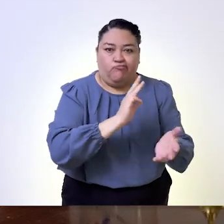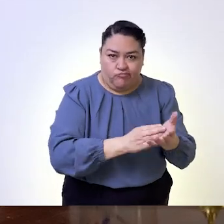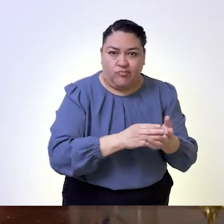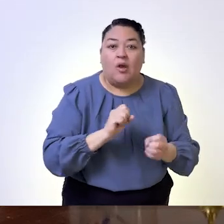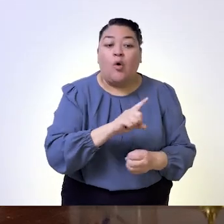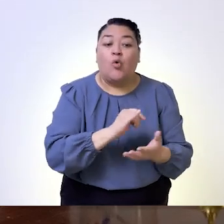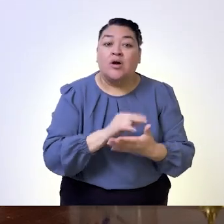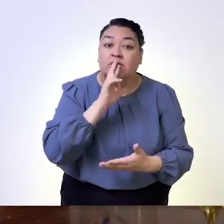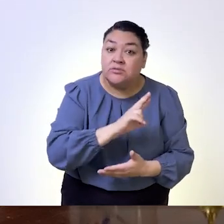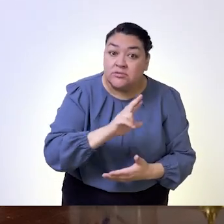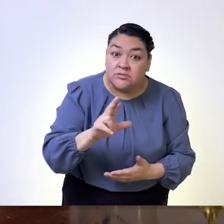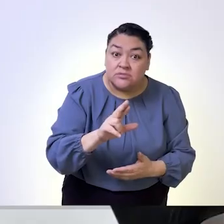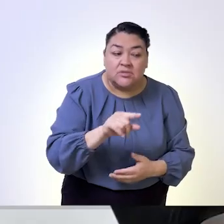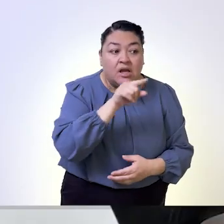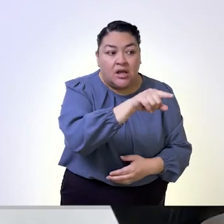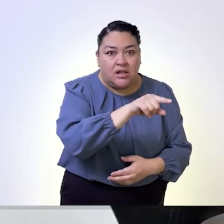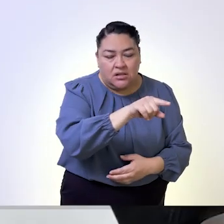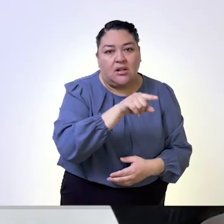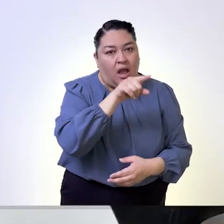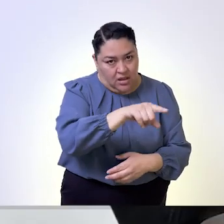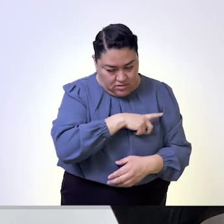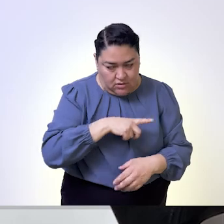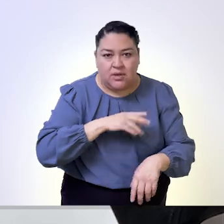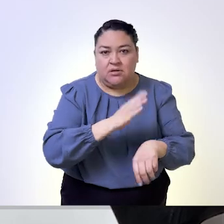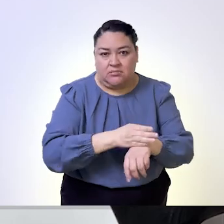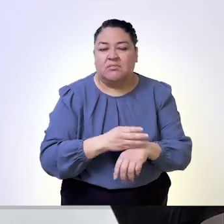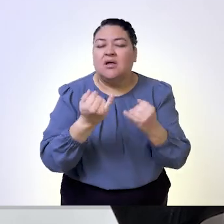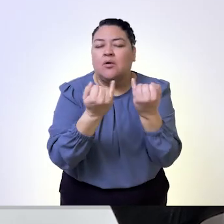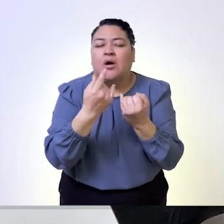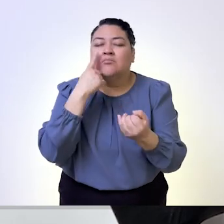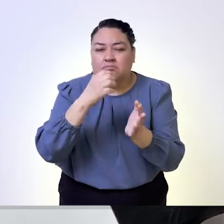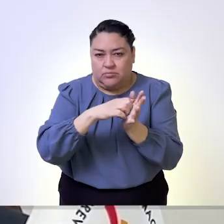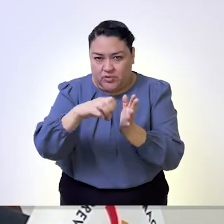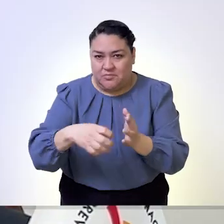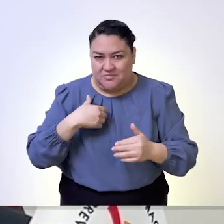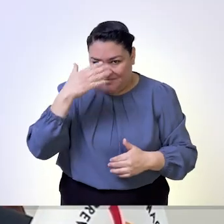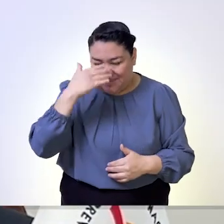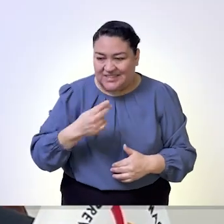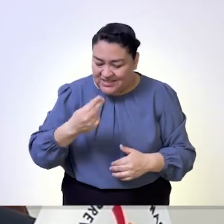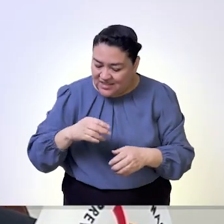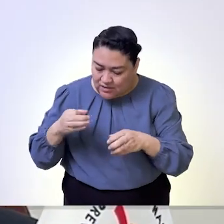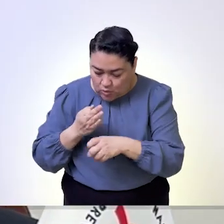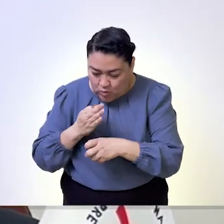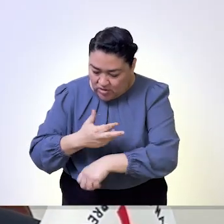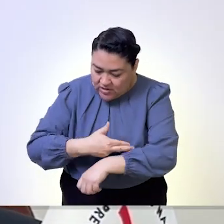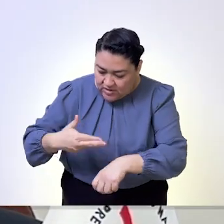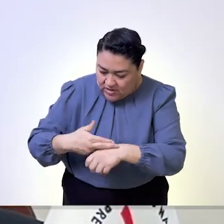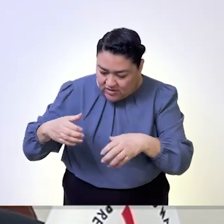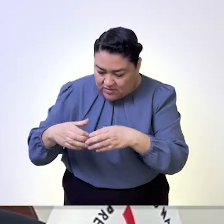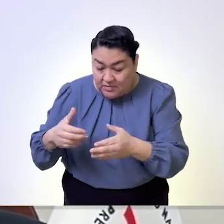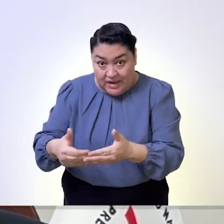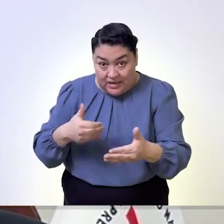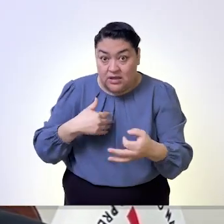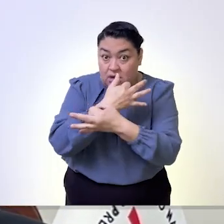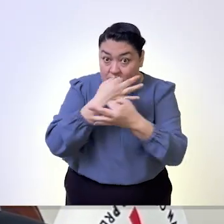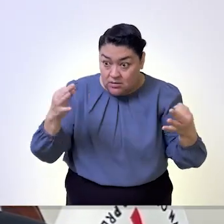resolución, por el incumplimiento de la propia resolución. Sí. Pero no nada más esto, me parece que también tendríamos que pasar del esquema, además de